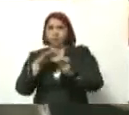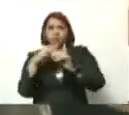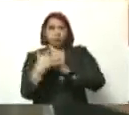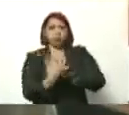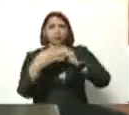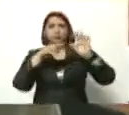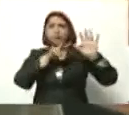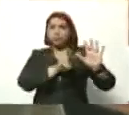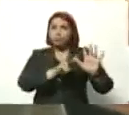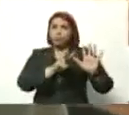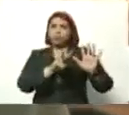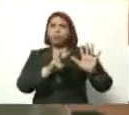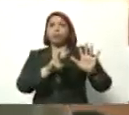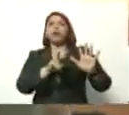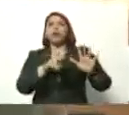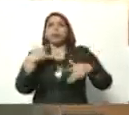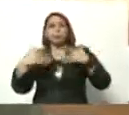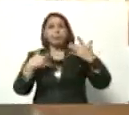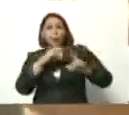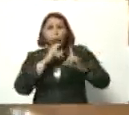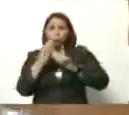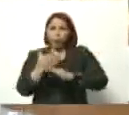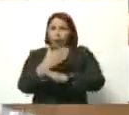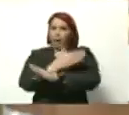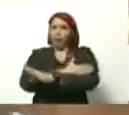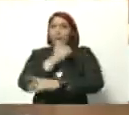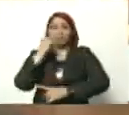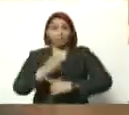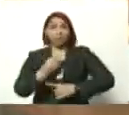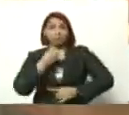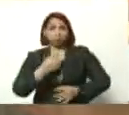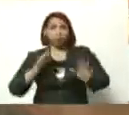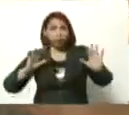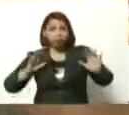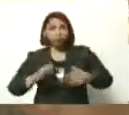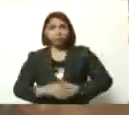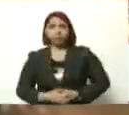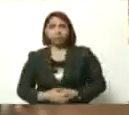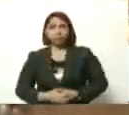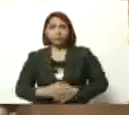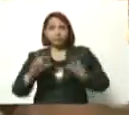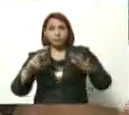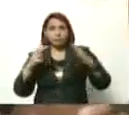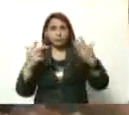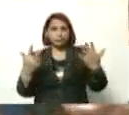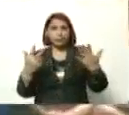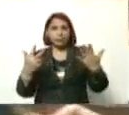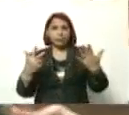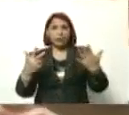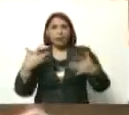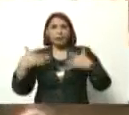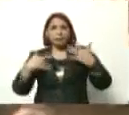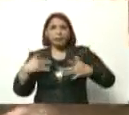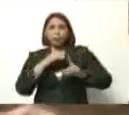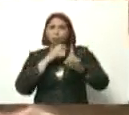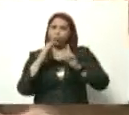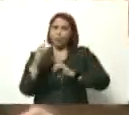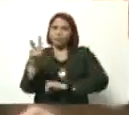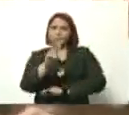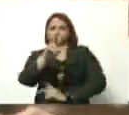7 manifestaciones culturales previas porque debo decir que es la octava manifestación cultural venezolana con la